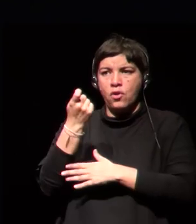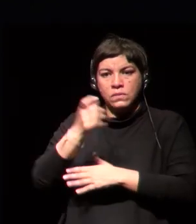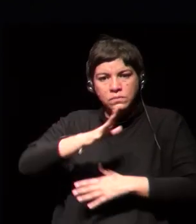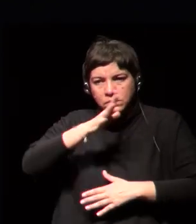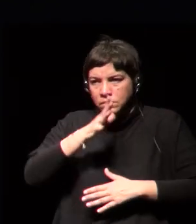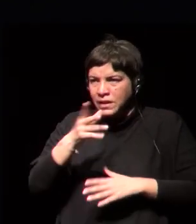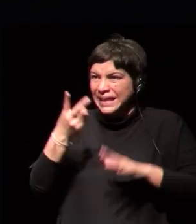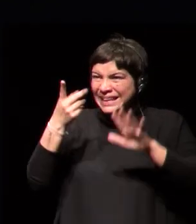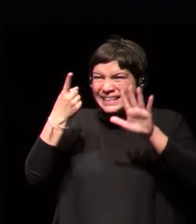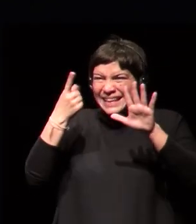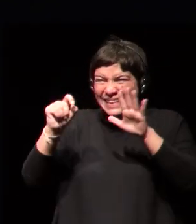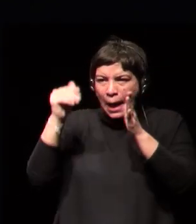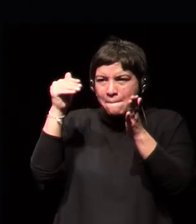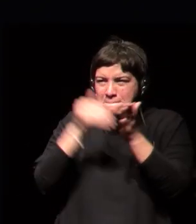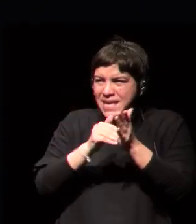de continuidad cultural,